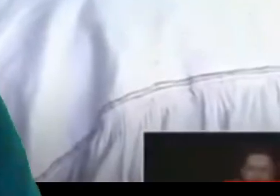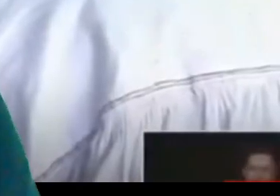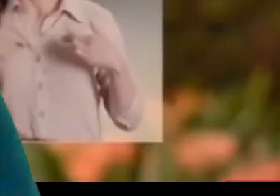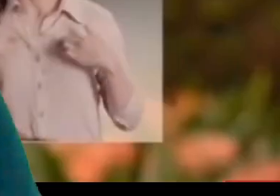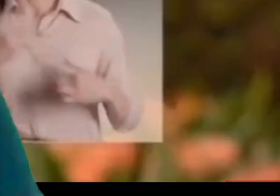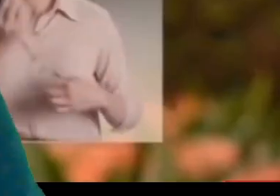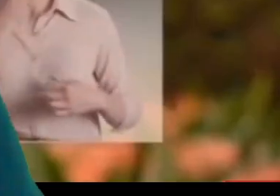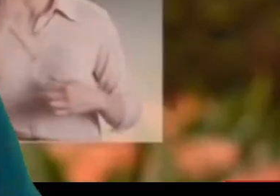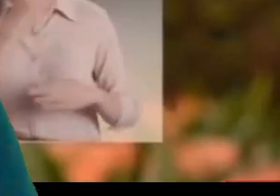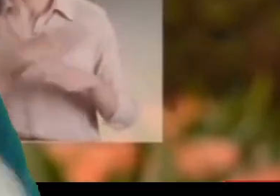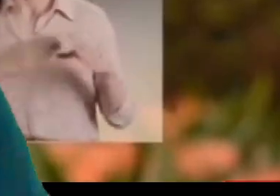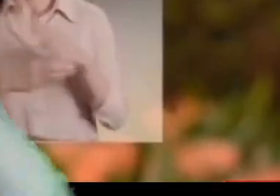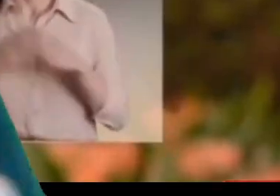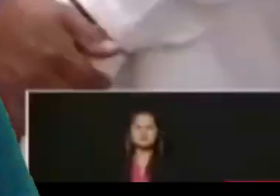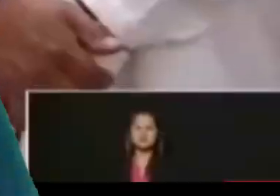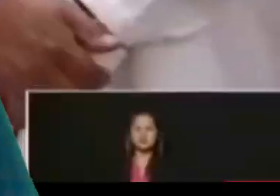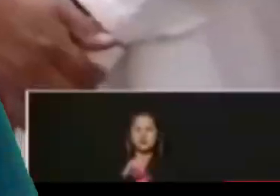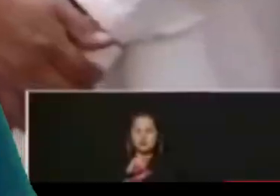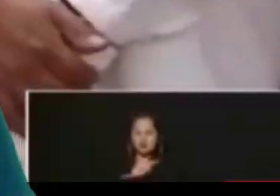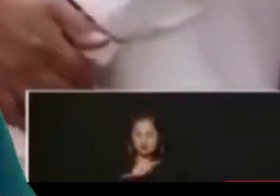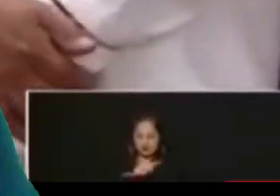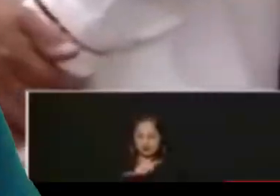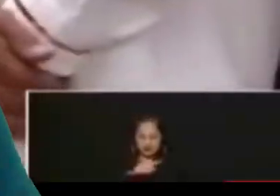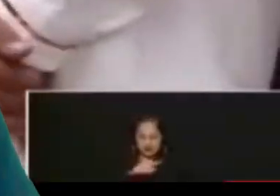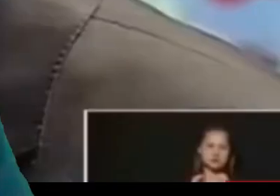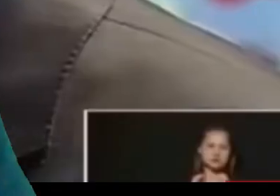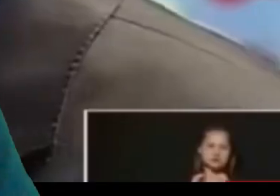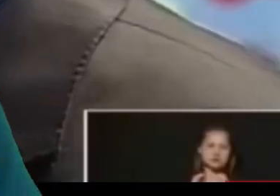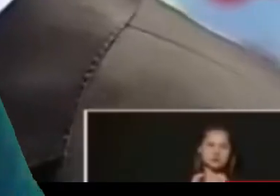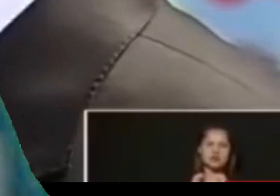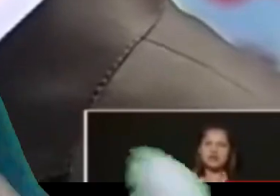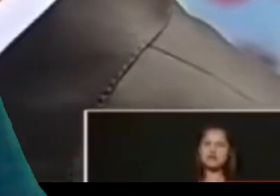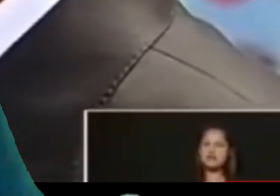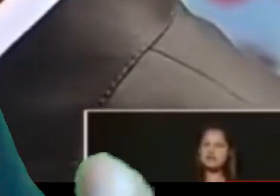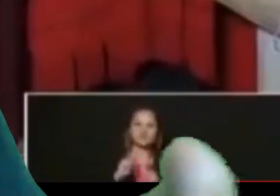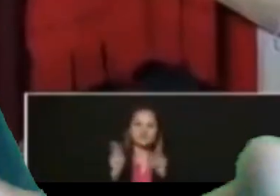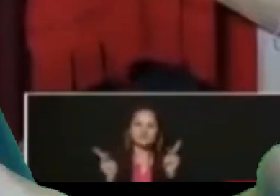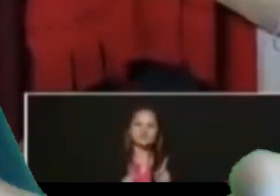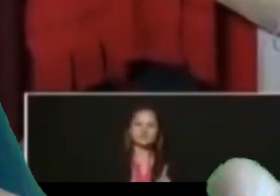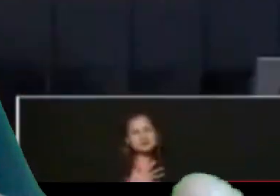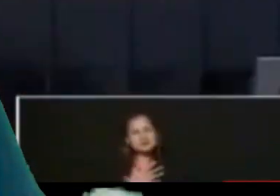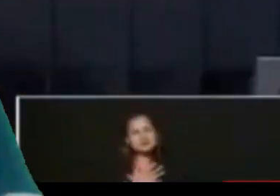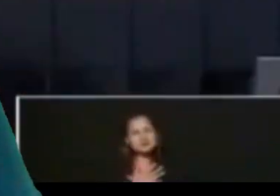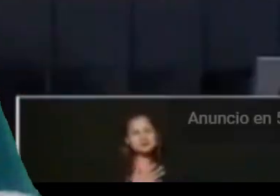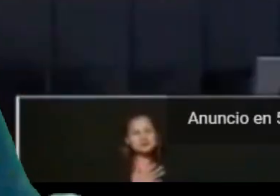¿cómo se dice? Pues completar ese círculo, pues terminábamos con,